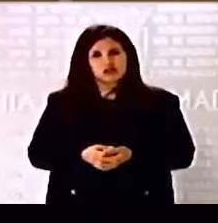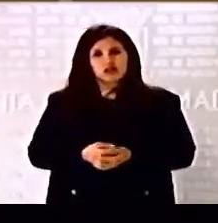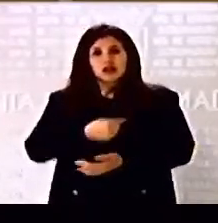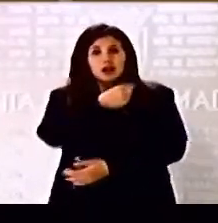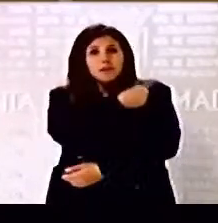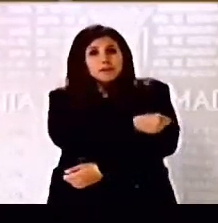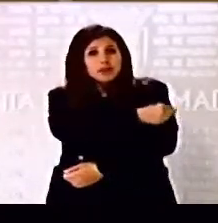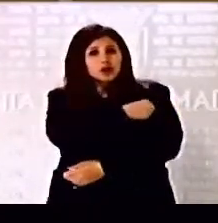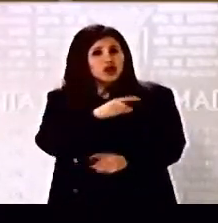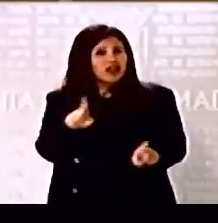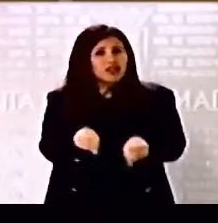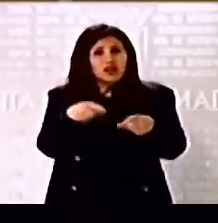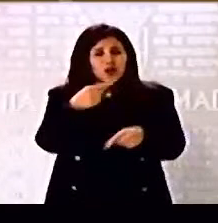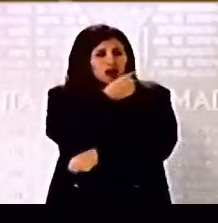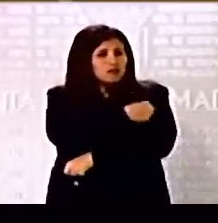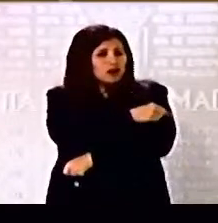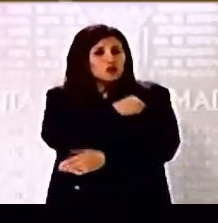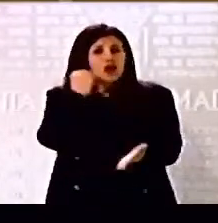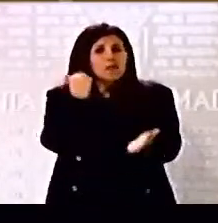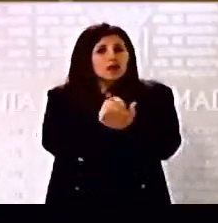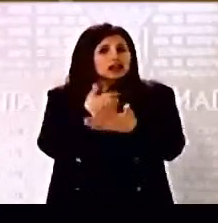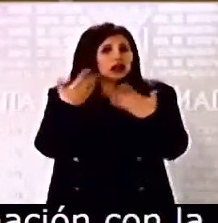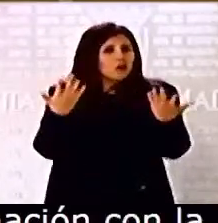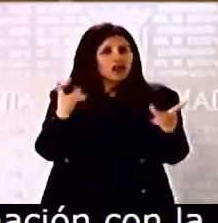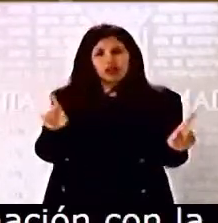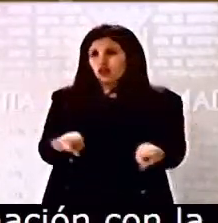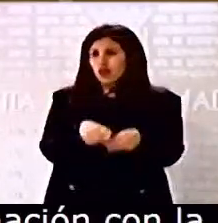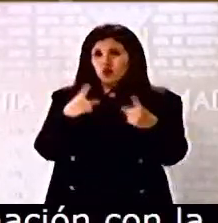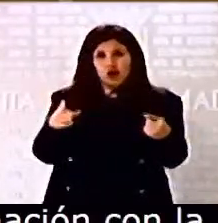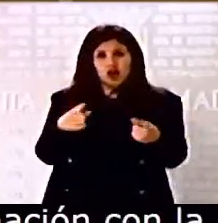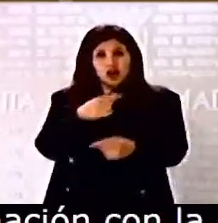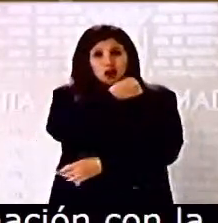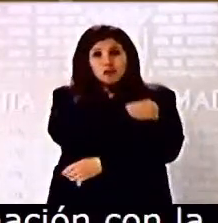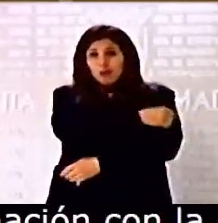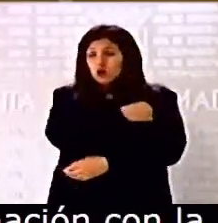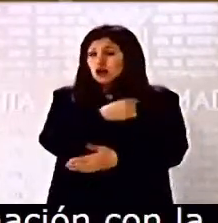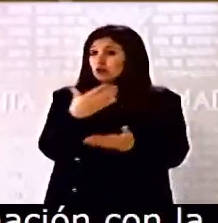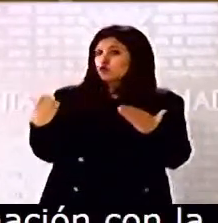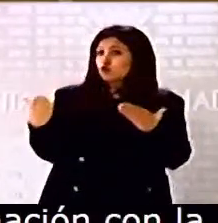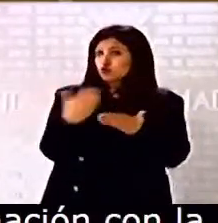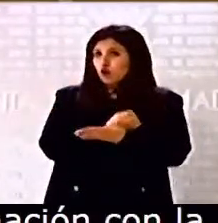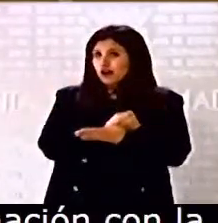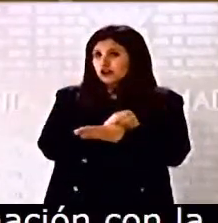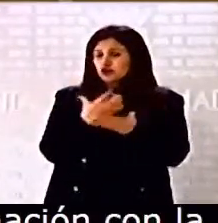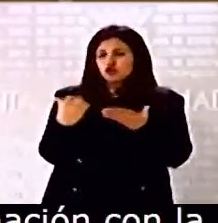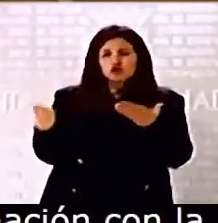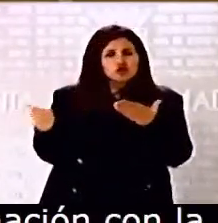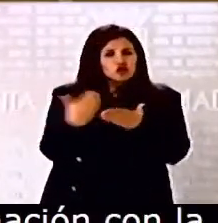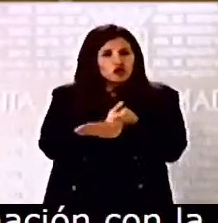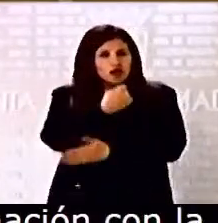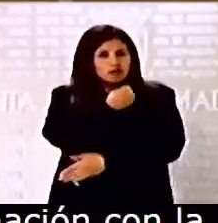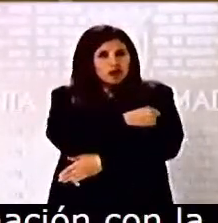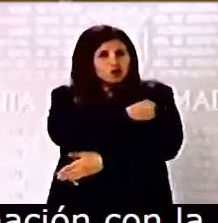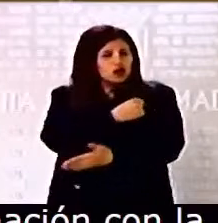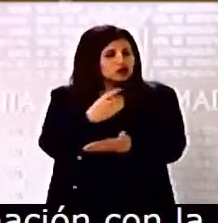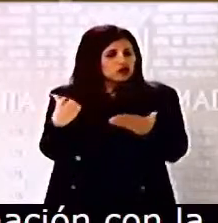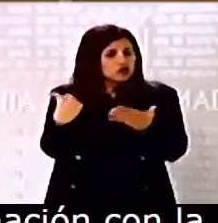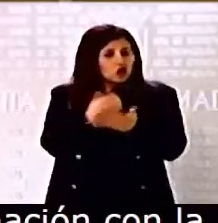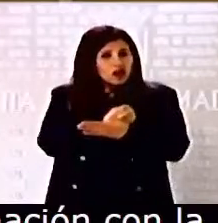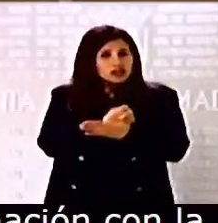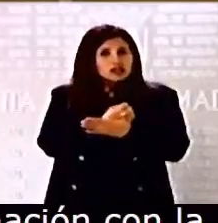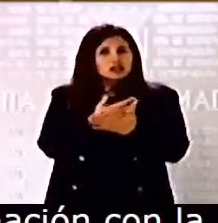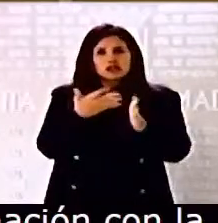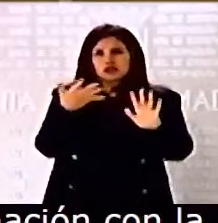con la vacuna que les toque, porque todas ellas, todas, sin excepción,